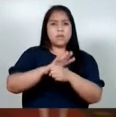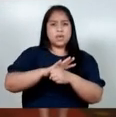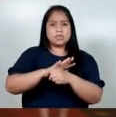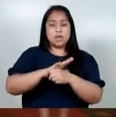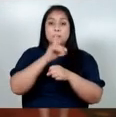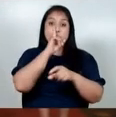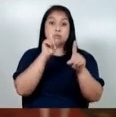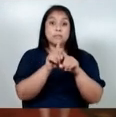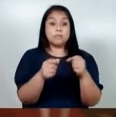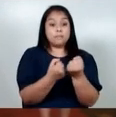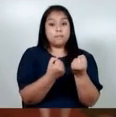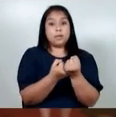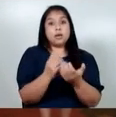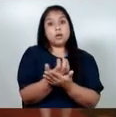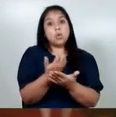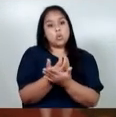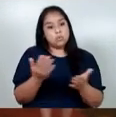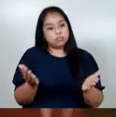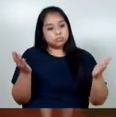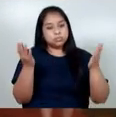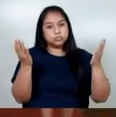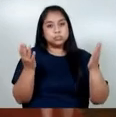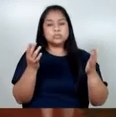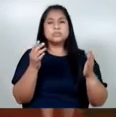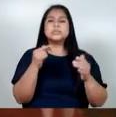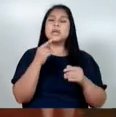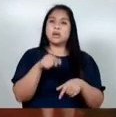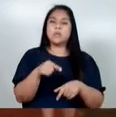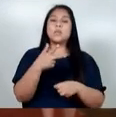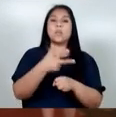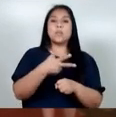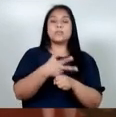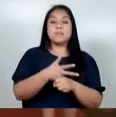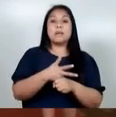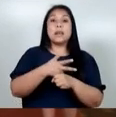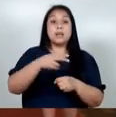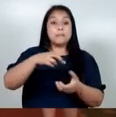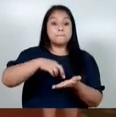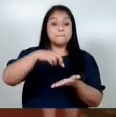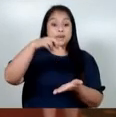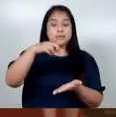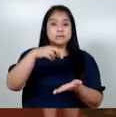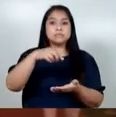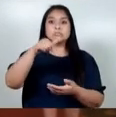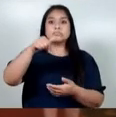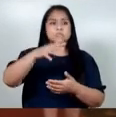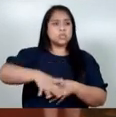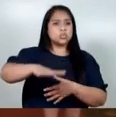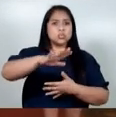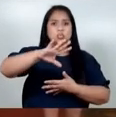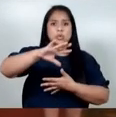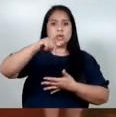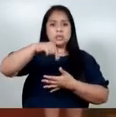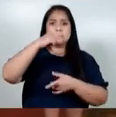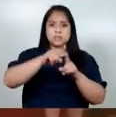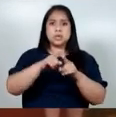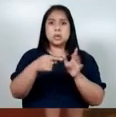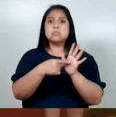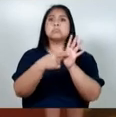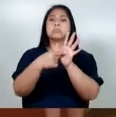economía, convirtiendo a Guatemala en el país de la región con resultados económicos que ahora son reconocidos